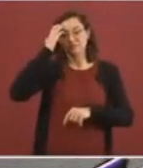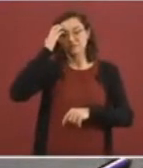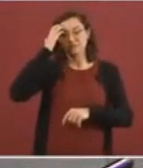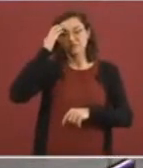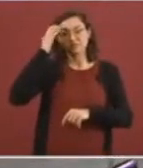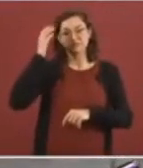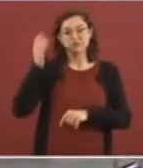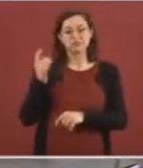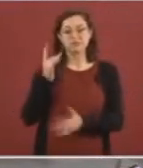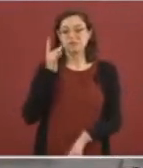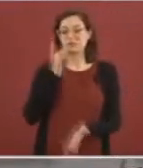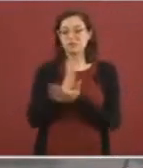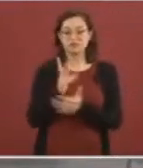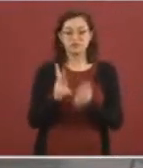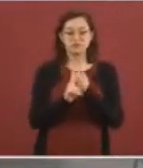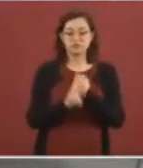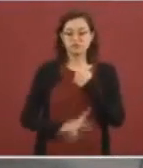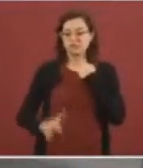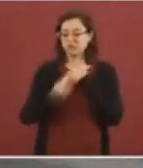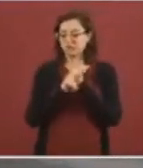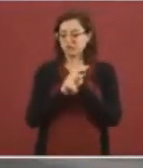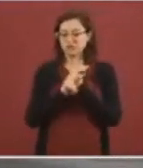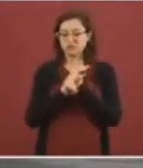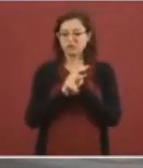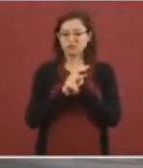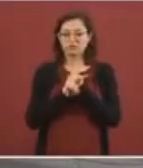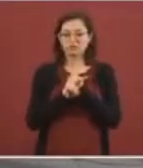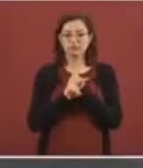en donde se habla